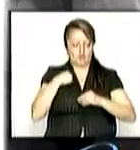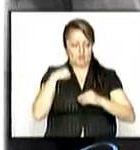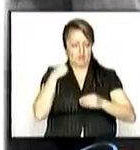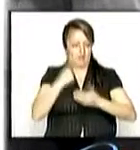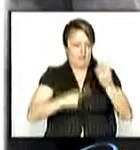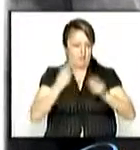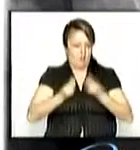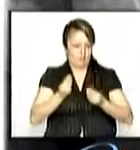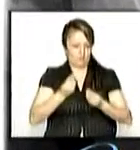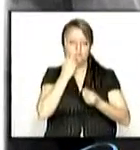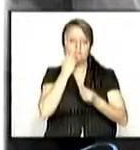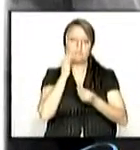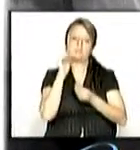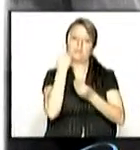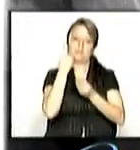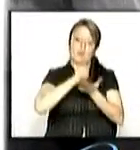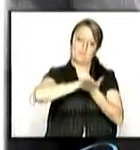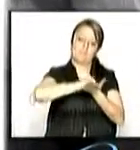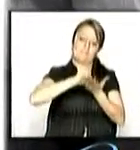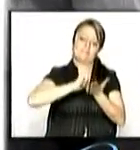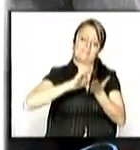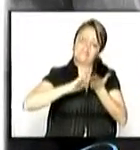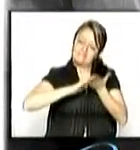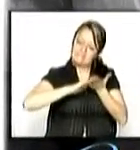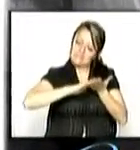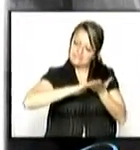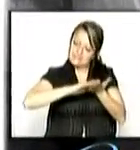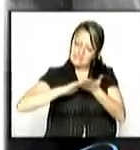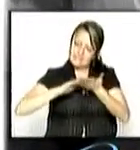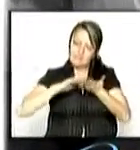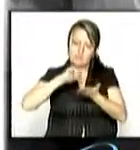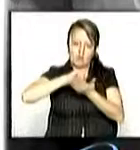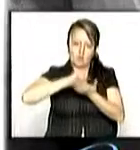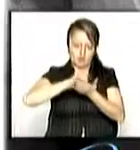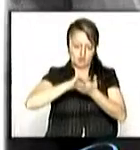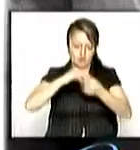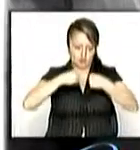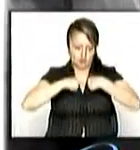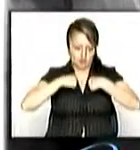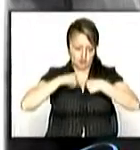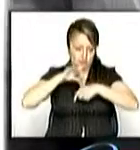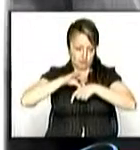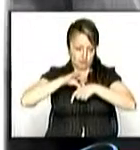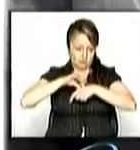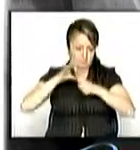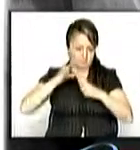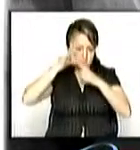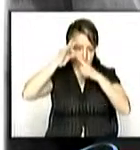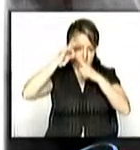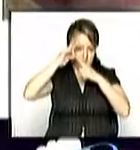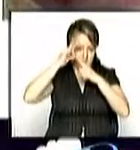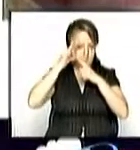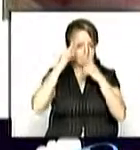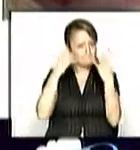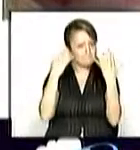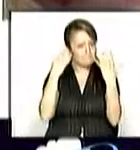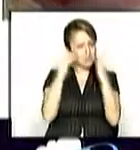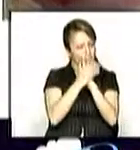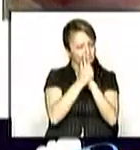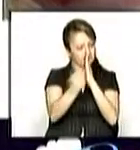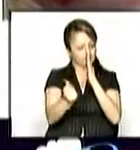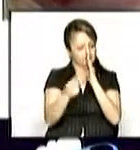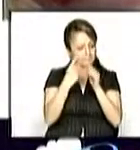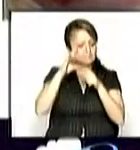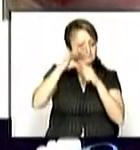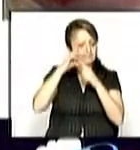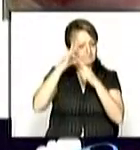Primero, erradicamos, ahí por ejemplo es donde entra en la odontología neurofocal toda la mano de especialistas que en